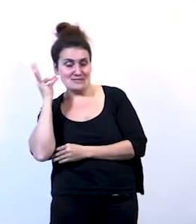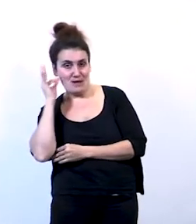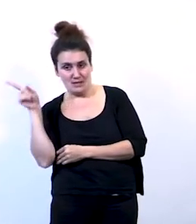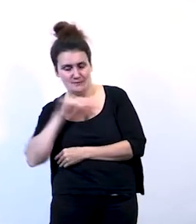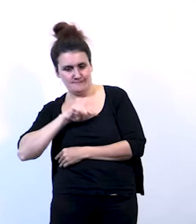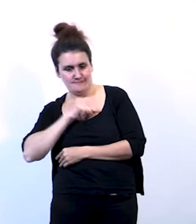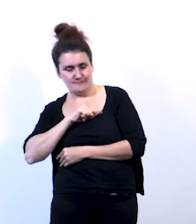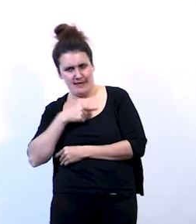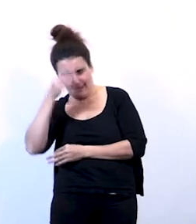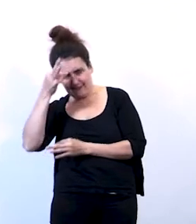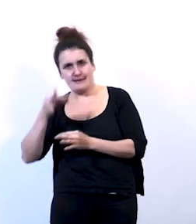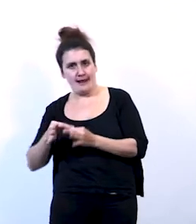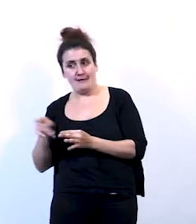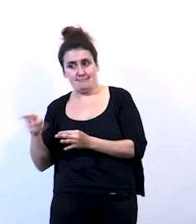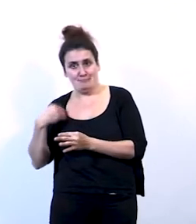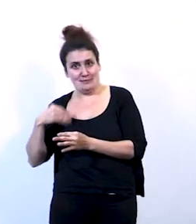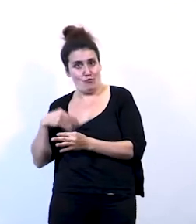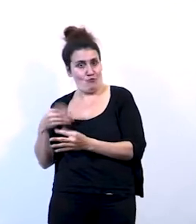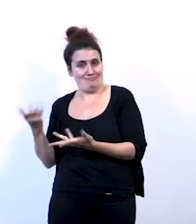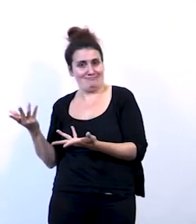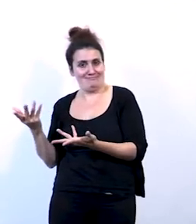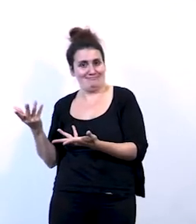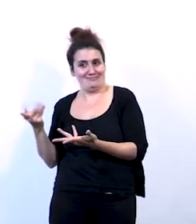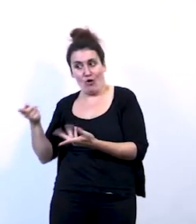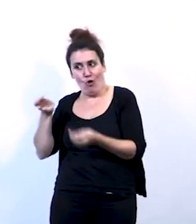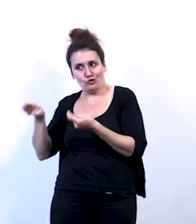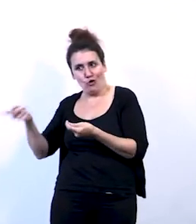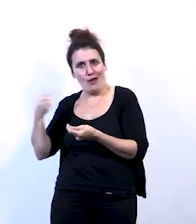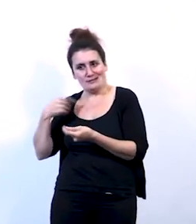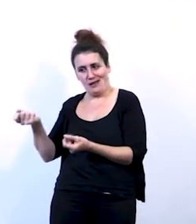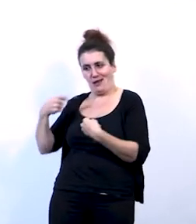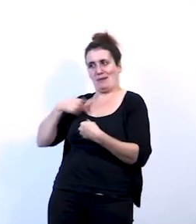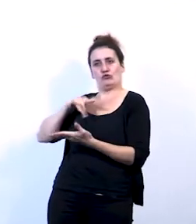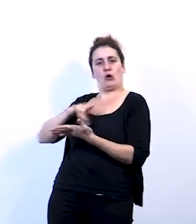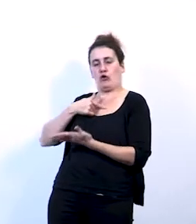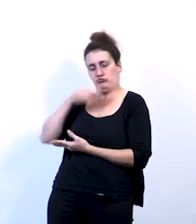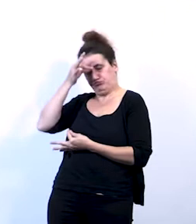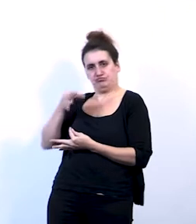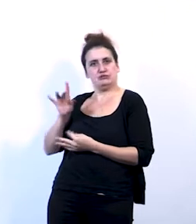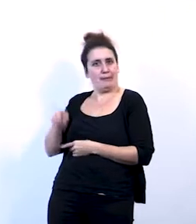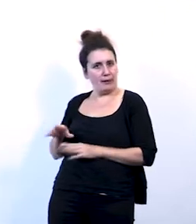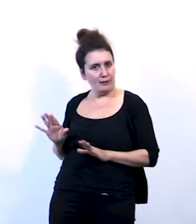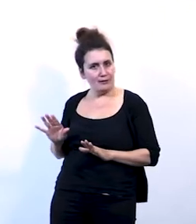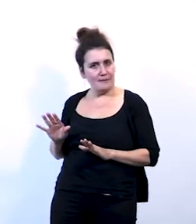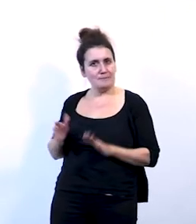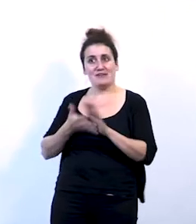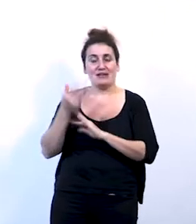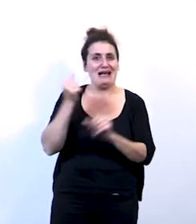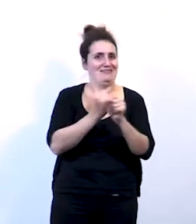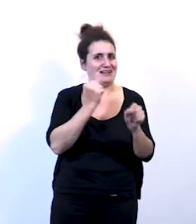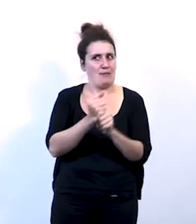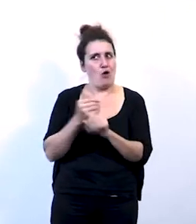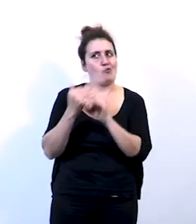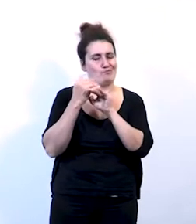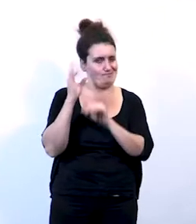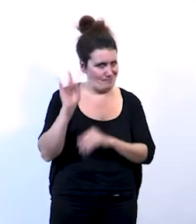ellas mismas creen en eso, en ese control que les llega. Entonces, se necesita mucho trabajo también al mismo